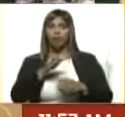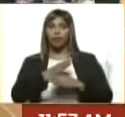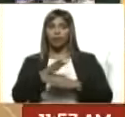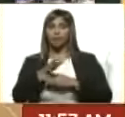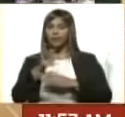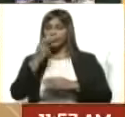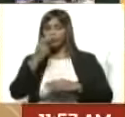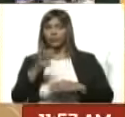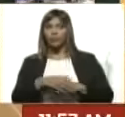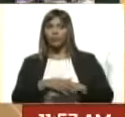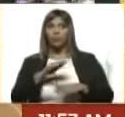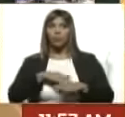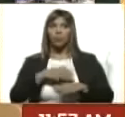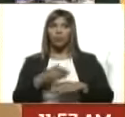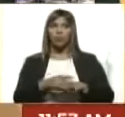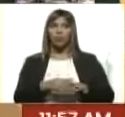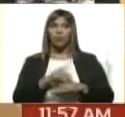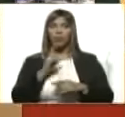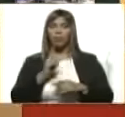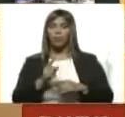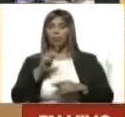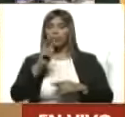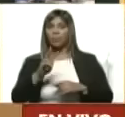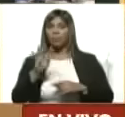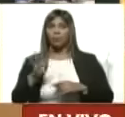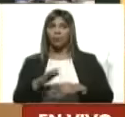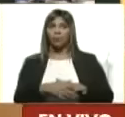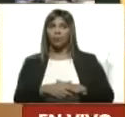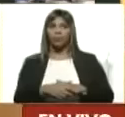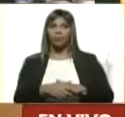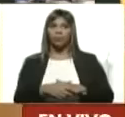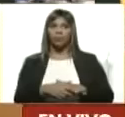visítalo. Porque el que manda el